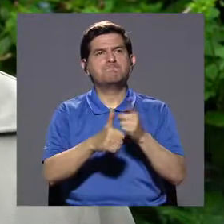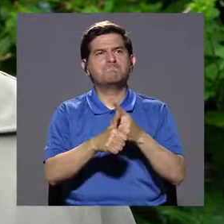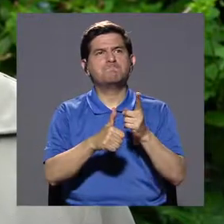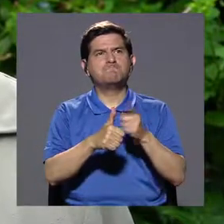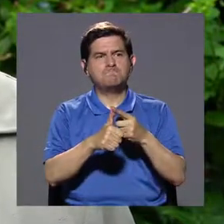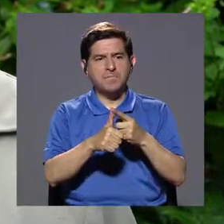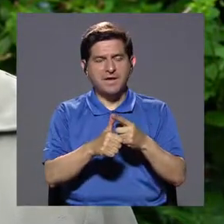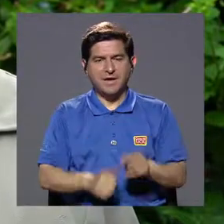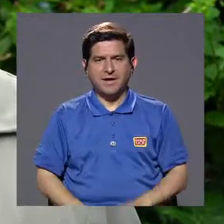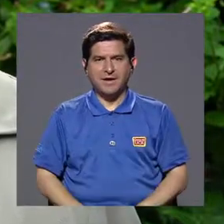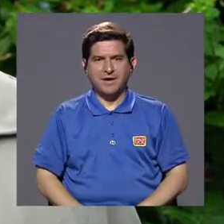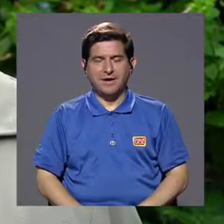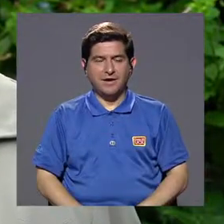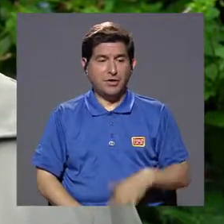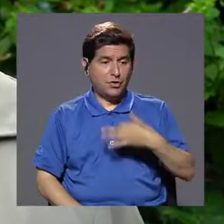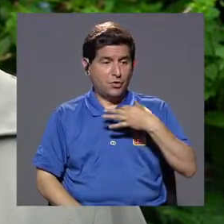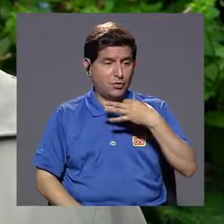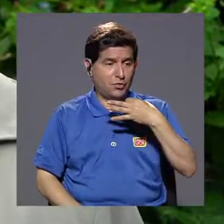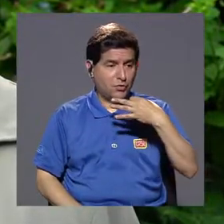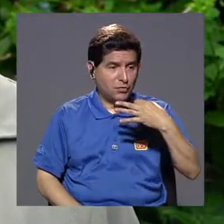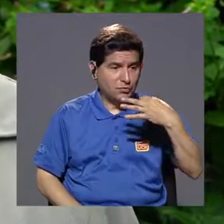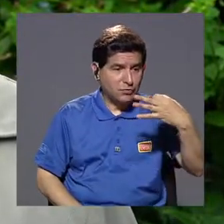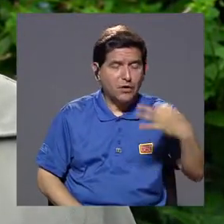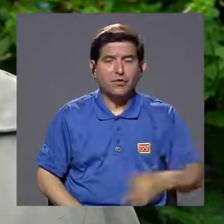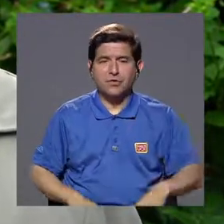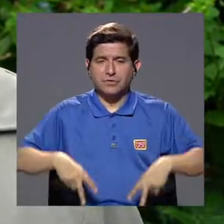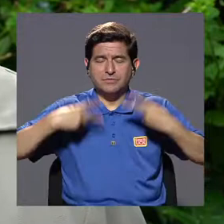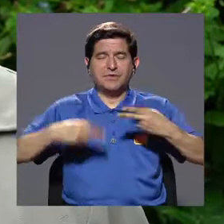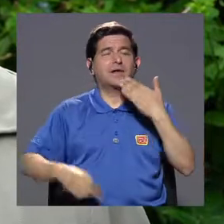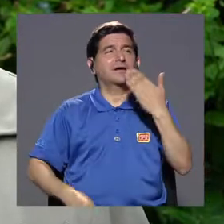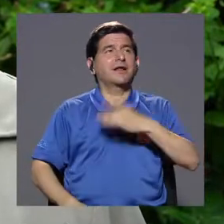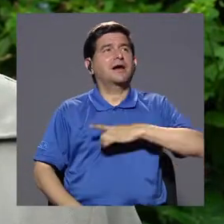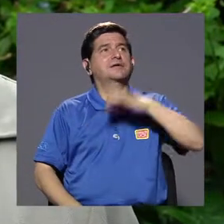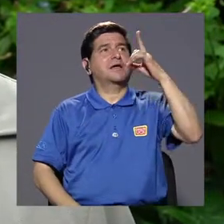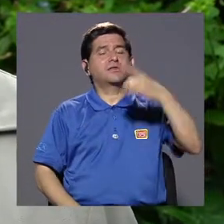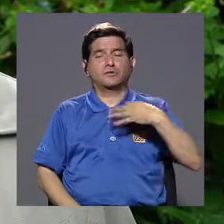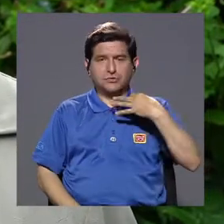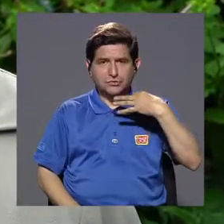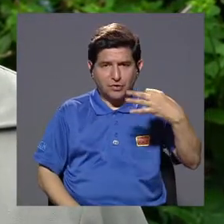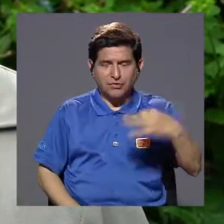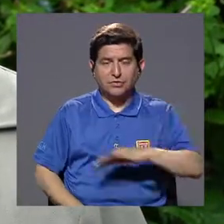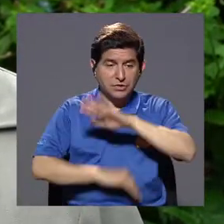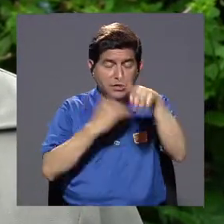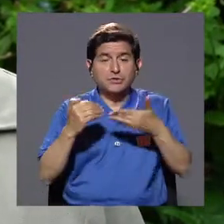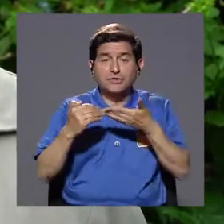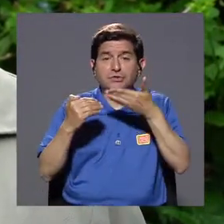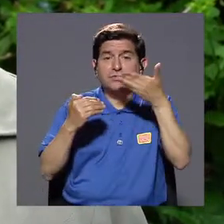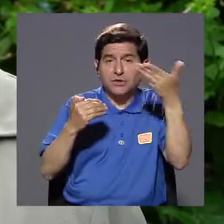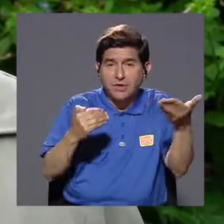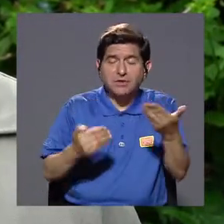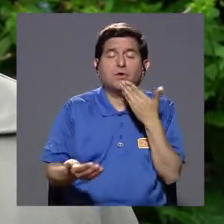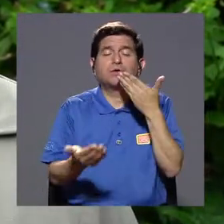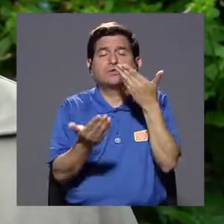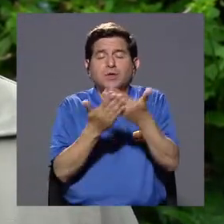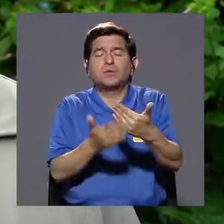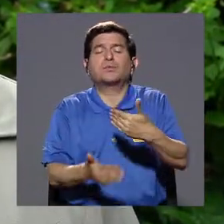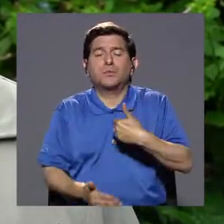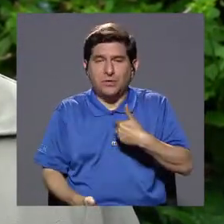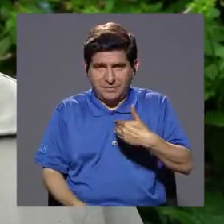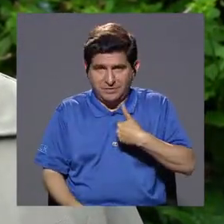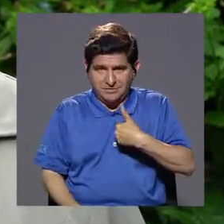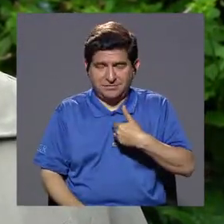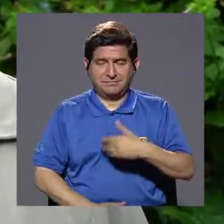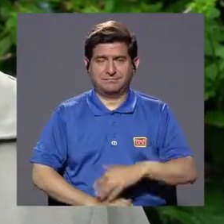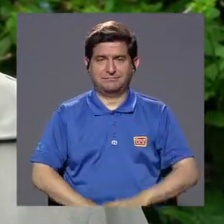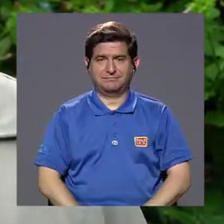primero vivir el día a día y darle gracias a dios todos los días de todas las cosas buenas